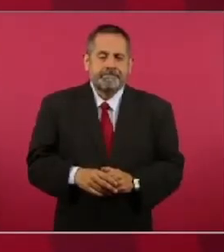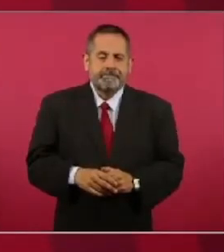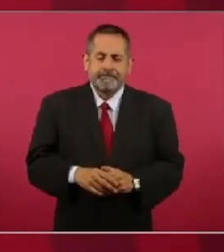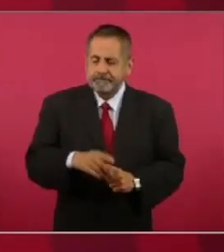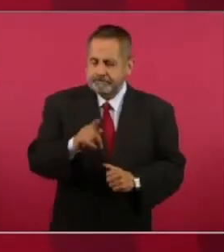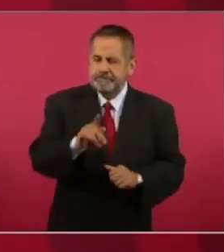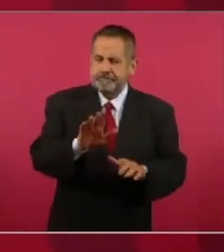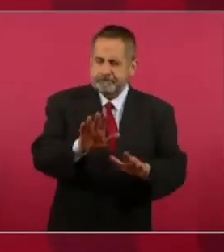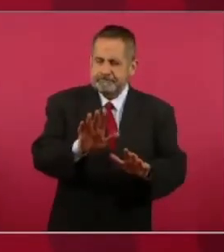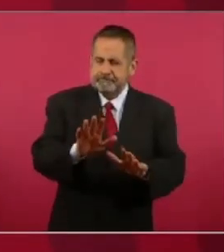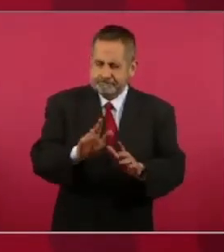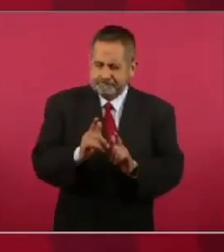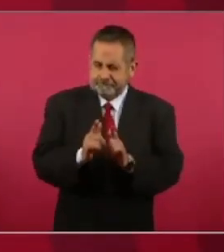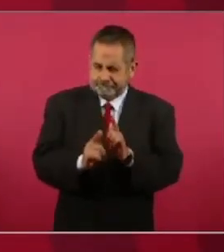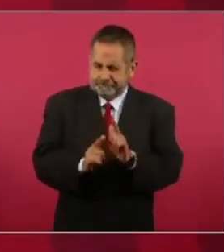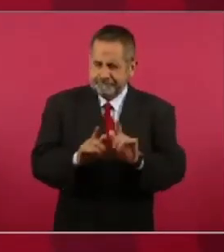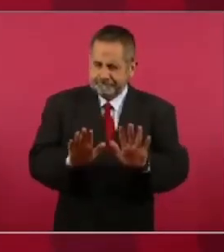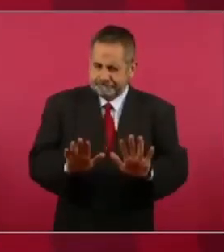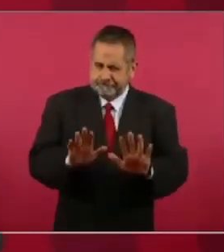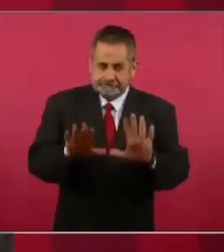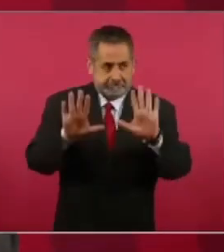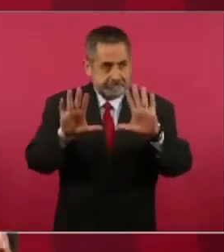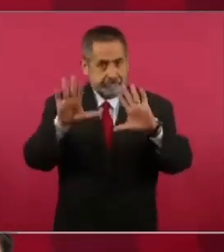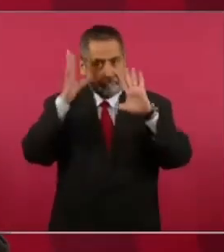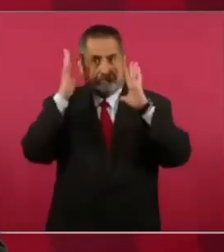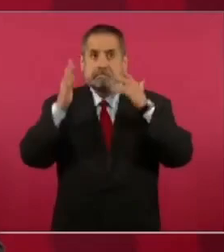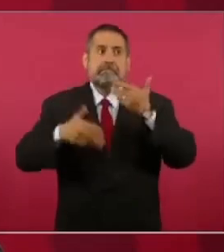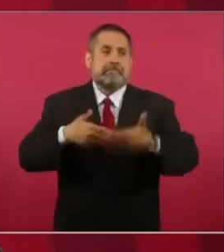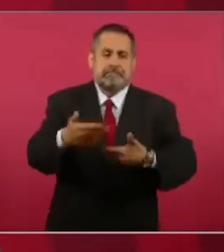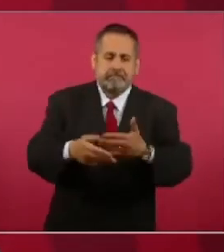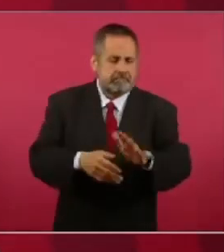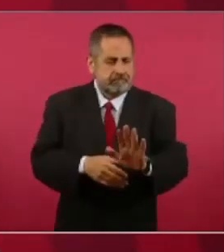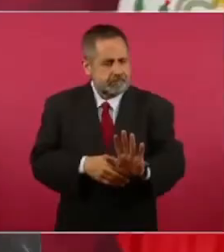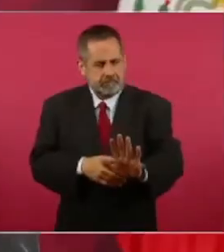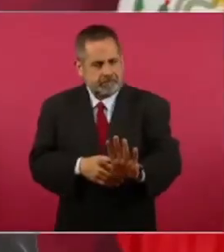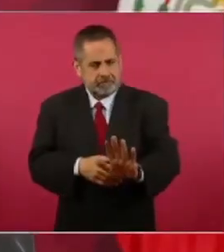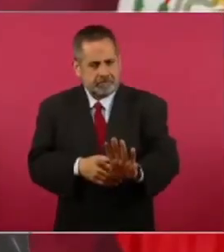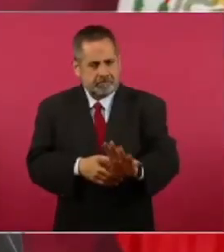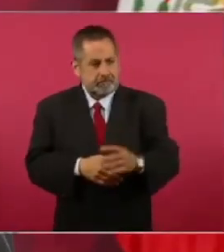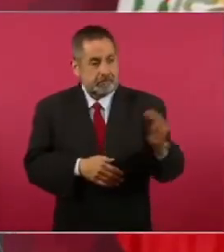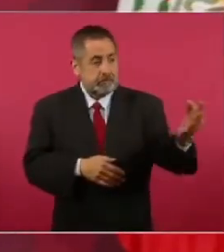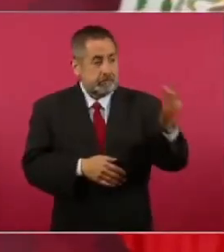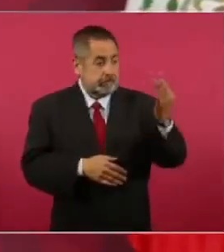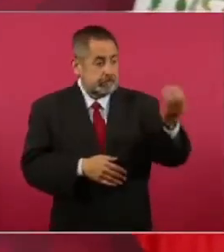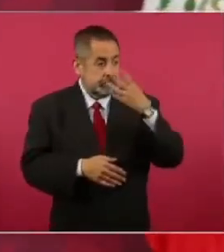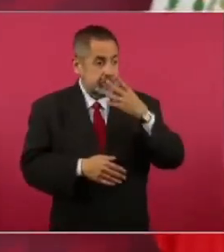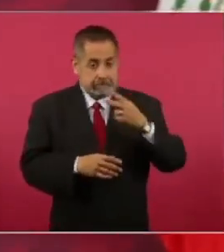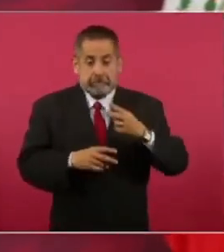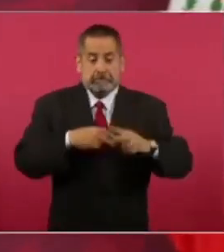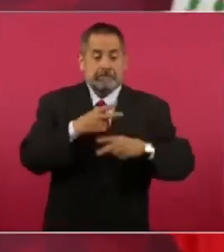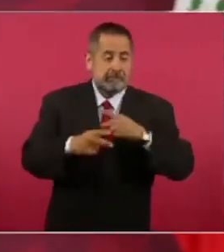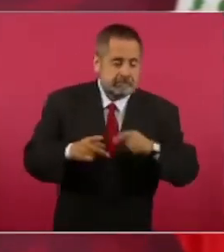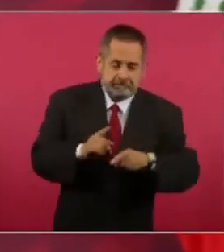Vamos despacio, ¿no? O sea, no caigamos en ninguna provocación.